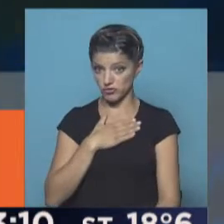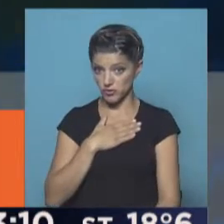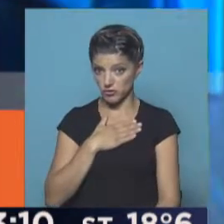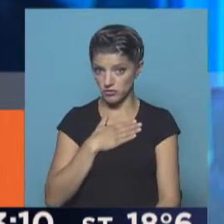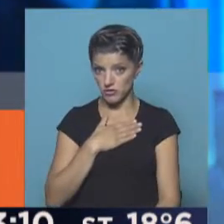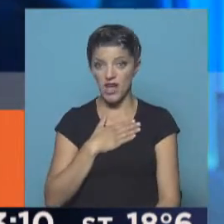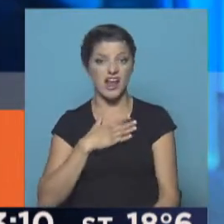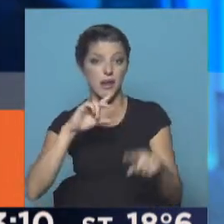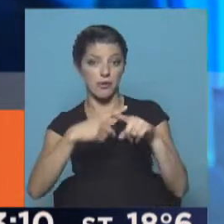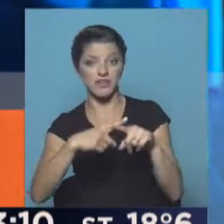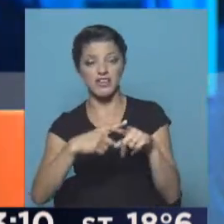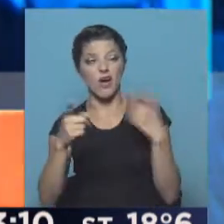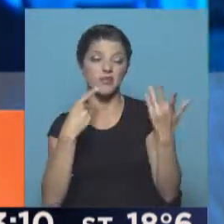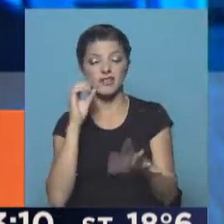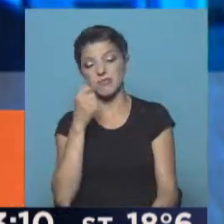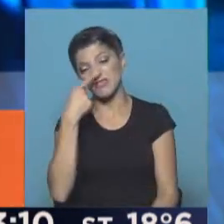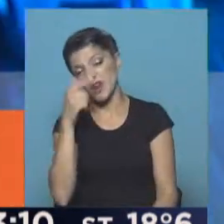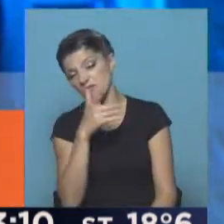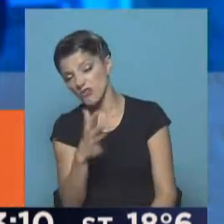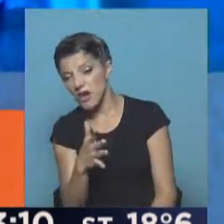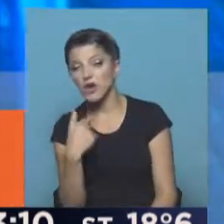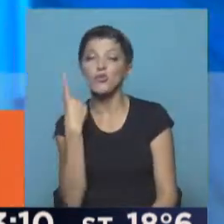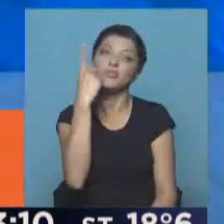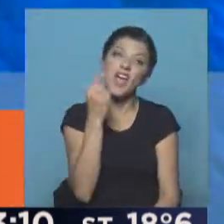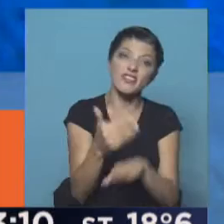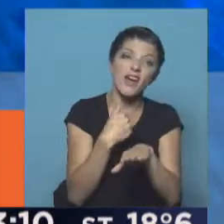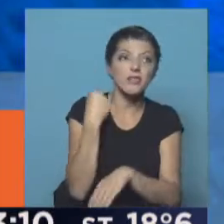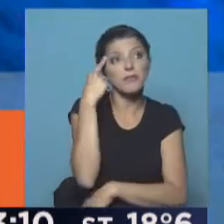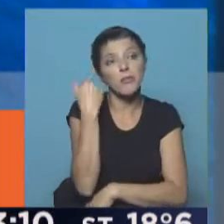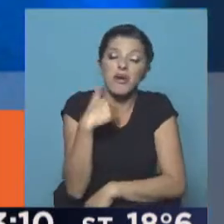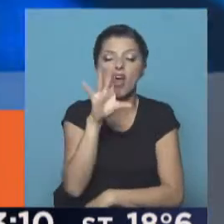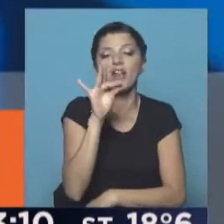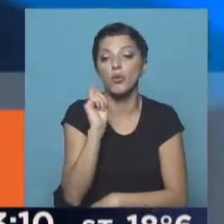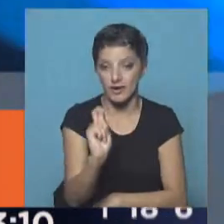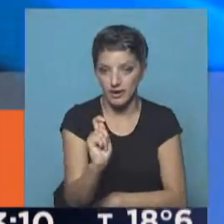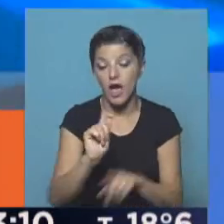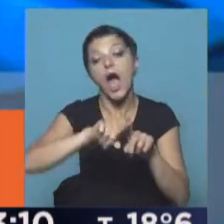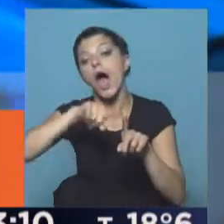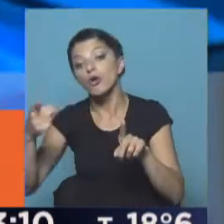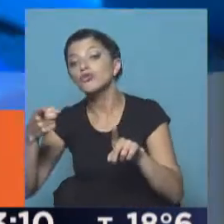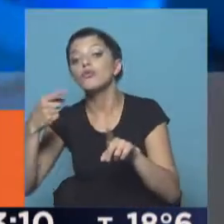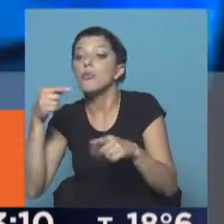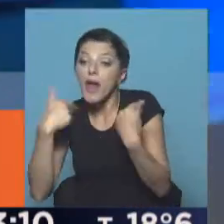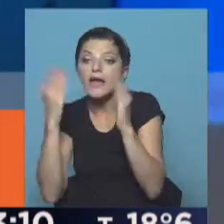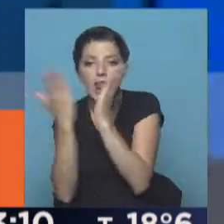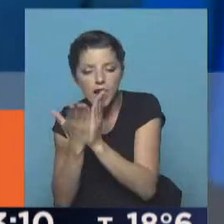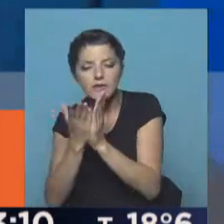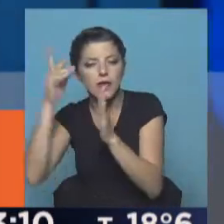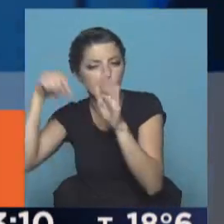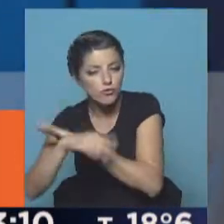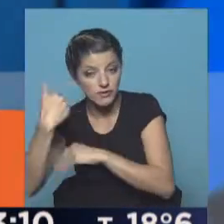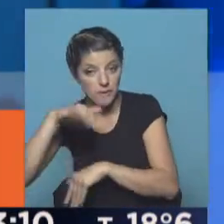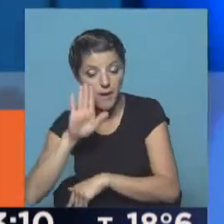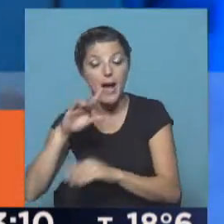La política nos tiene bastante sin cuidado, lo pensamos unos días antes y a otros nos interesa más y votamos con mejor información. Pero siempre hay multiplicidad